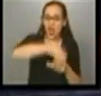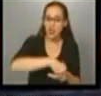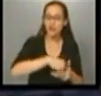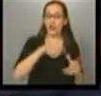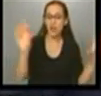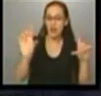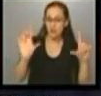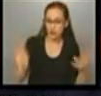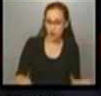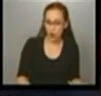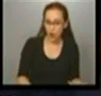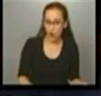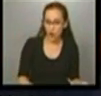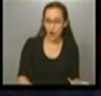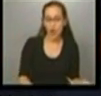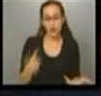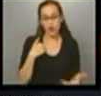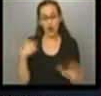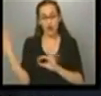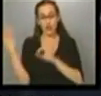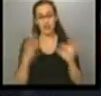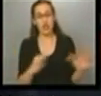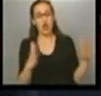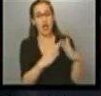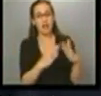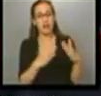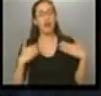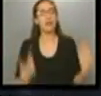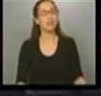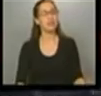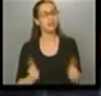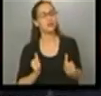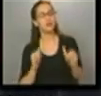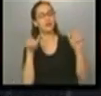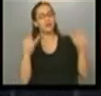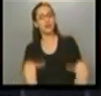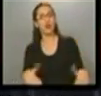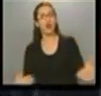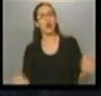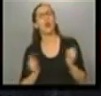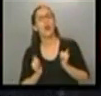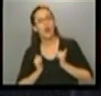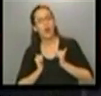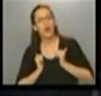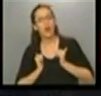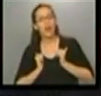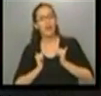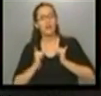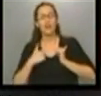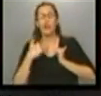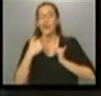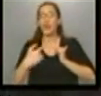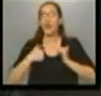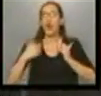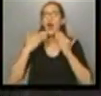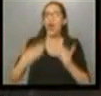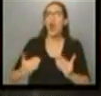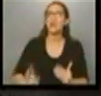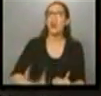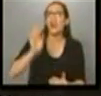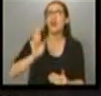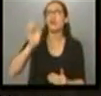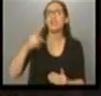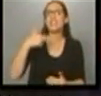digo, llegué a mi casa y me tiré en el sillón y dije, le agradecí a Dios que no la había